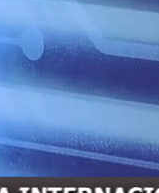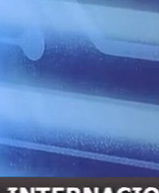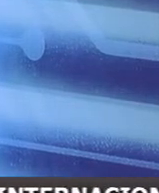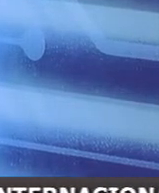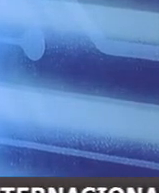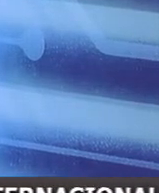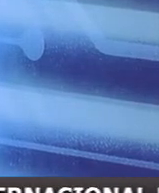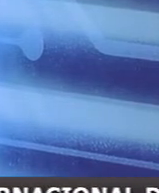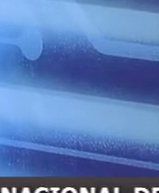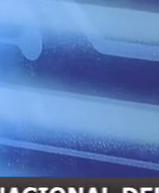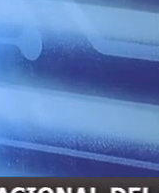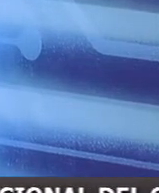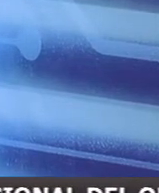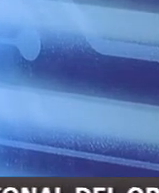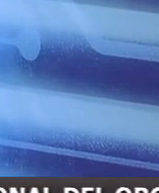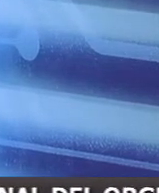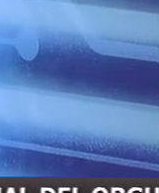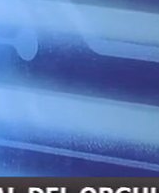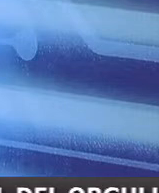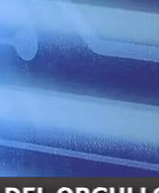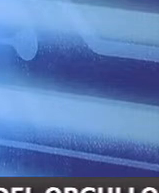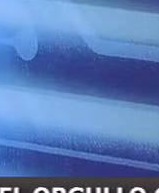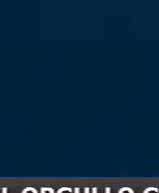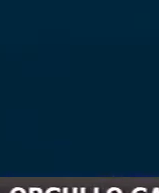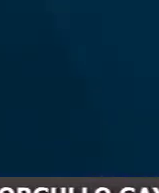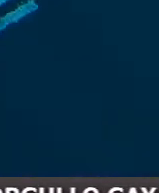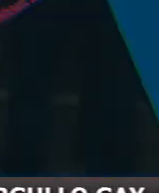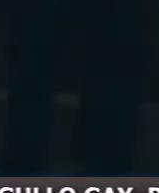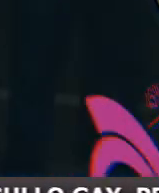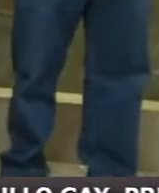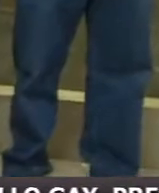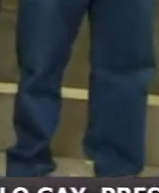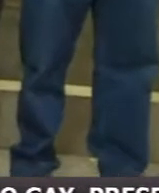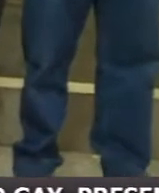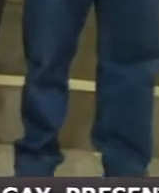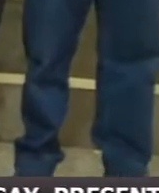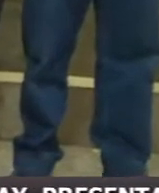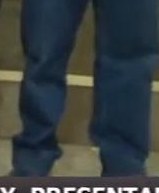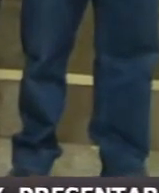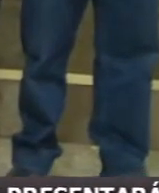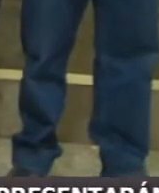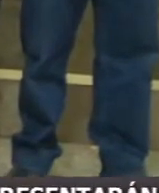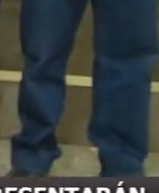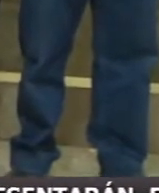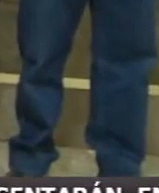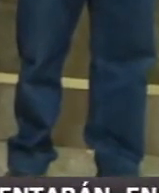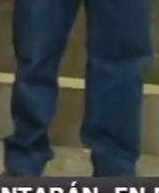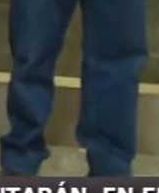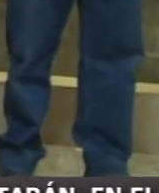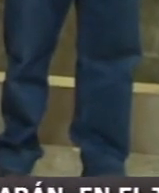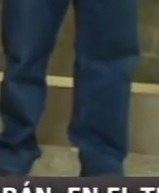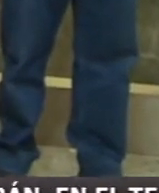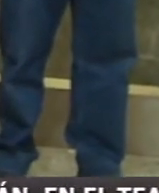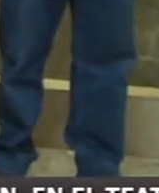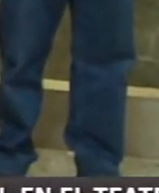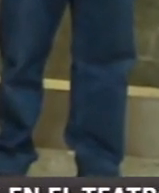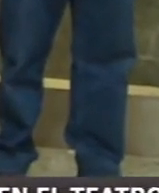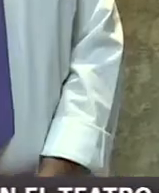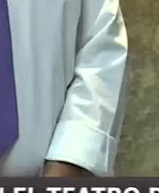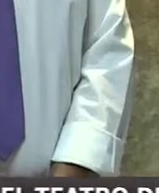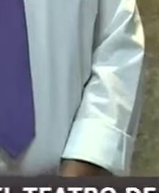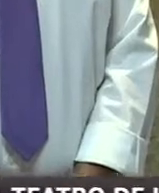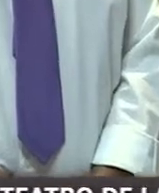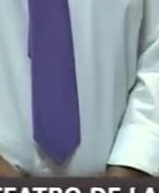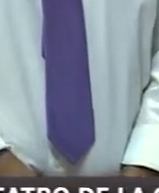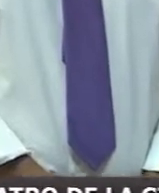comprende Azcapotzalco y Miguel Hidalgo. Este es el resumen. Este miércoles se llevó a cabo el debate entre los aspirantes a ocupar